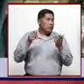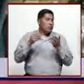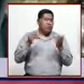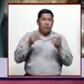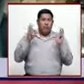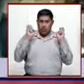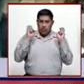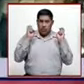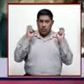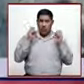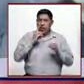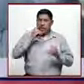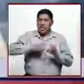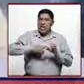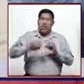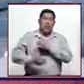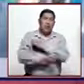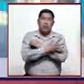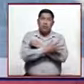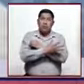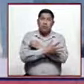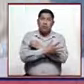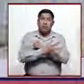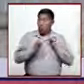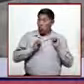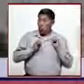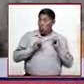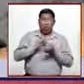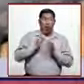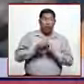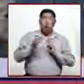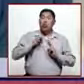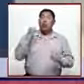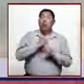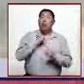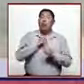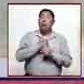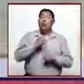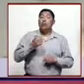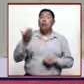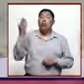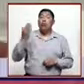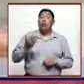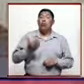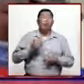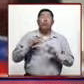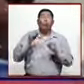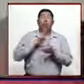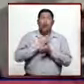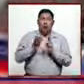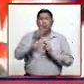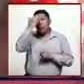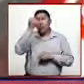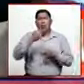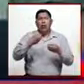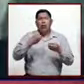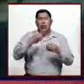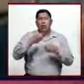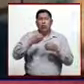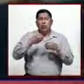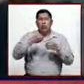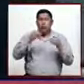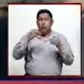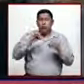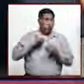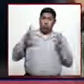en este caso de diésel. ¿Te arrepientes de esto? No, no me arrepiento porque yo estoy trabajando con eso. No me arrepiento. ¿Descargabas? ¿Y dónde descargabas todo eso? Pero no,